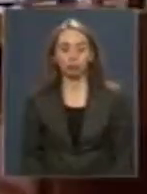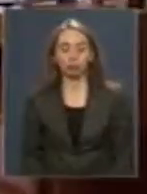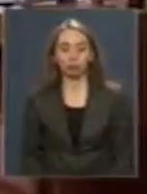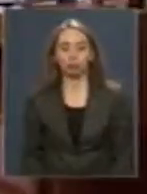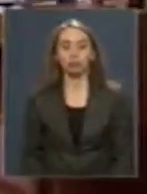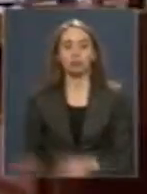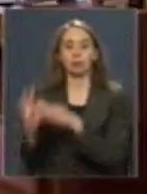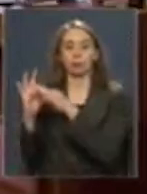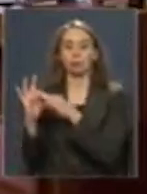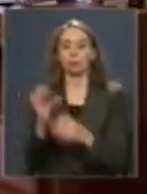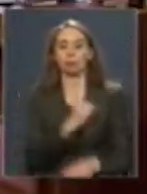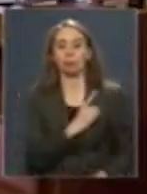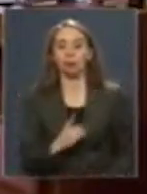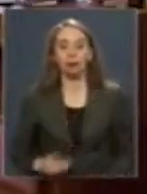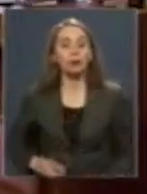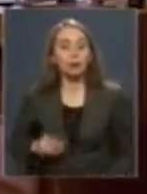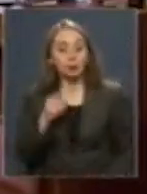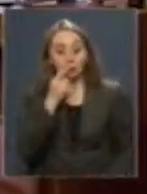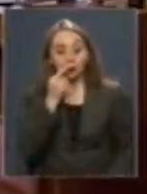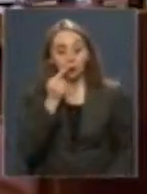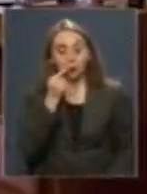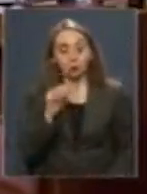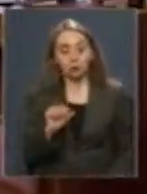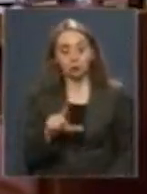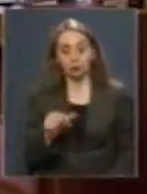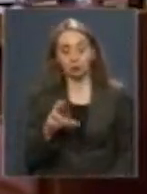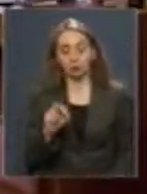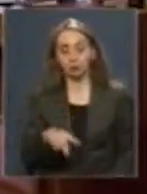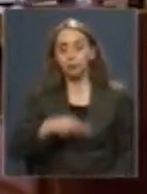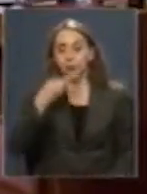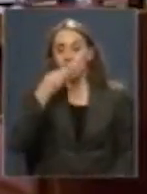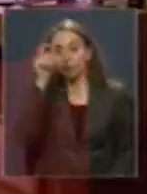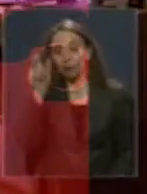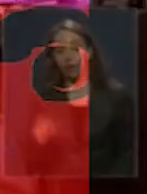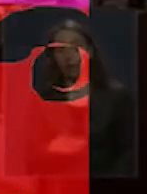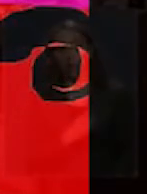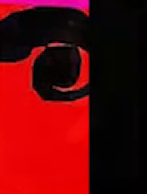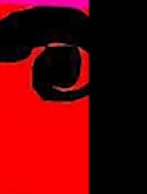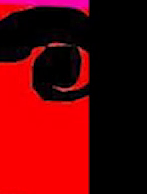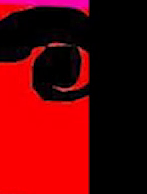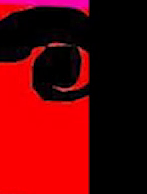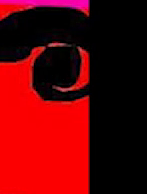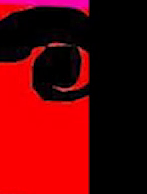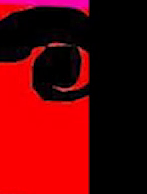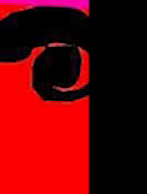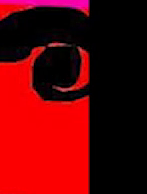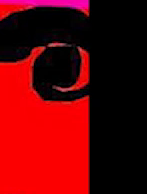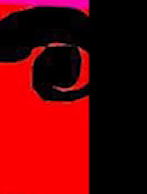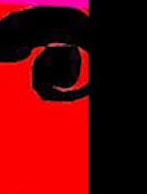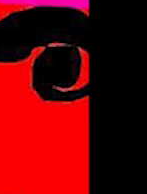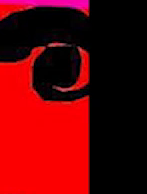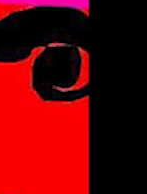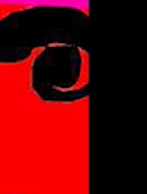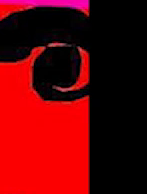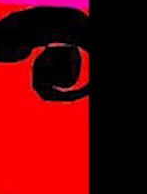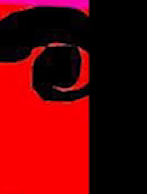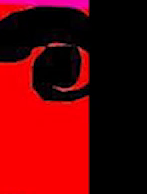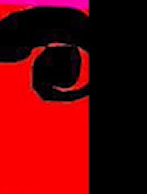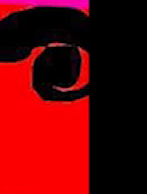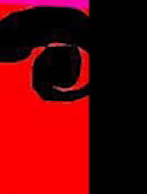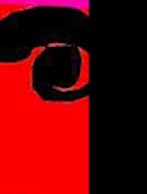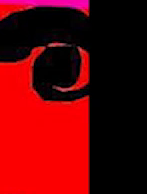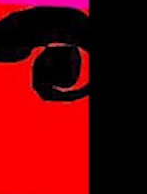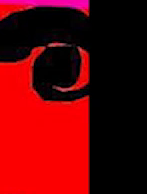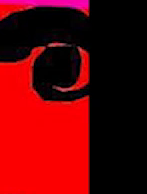Gracias, diputado Alarcón. A continuación, el representante de la región de Valparaíso. Chile, te quiero.